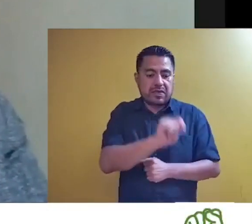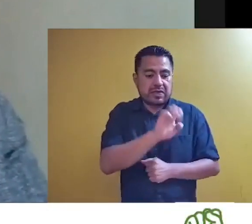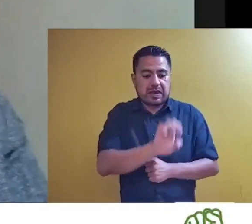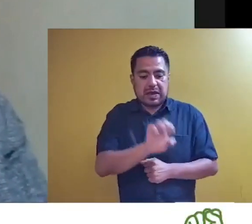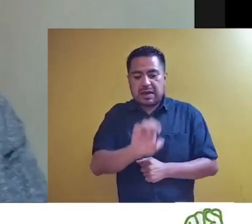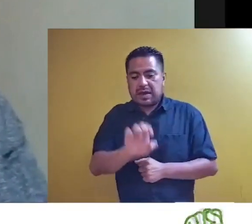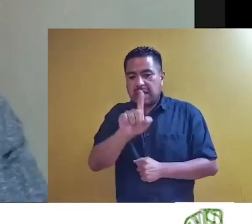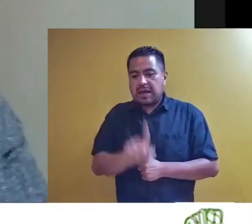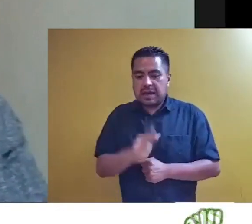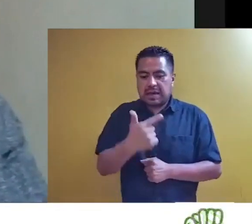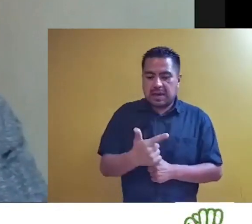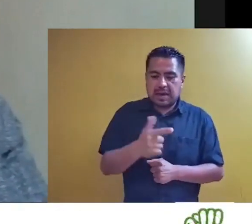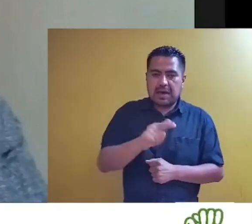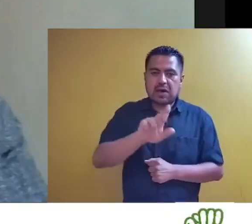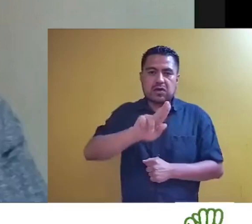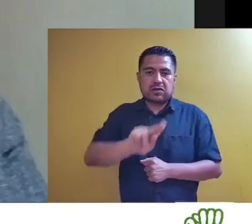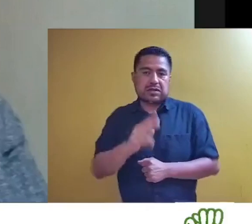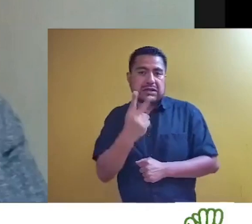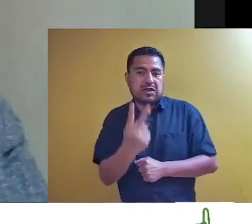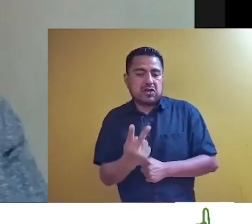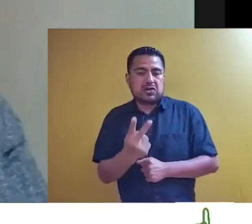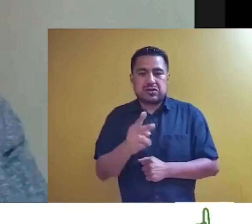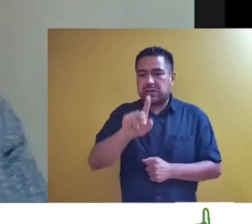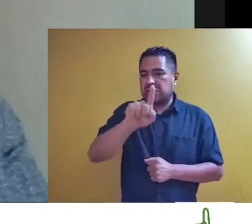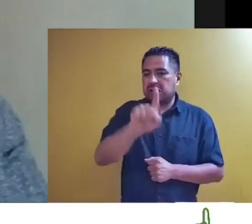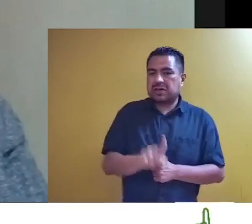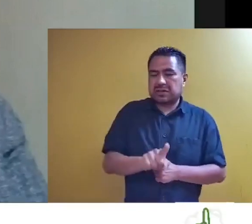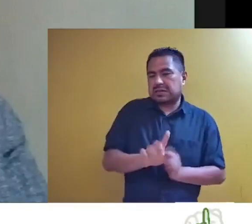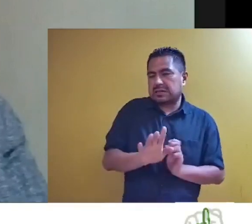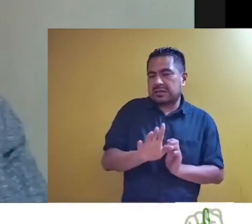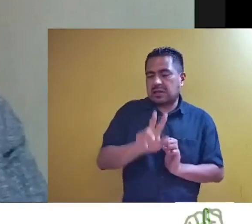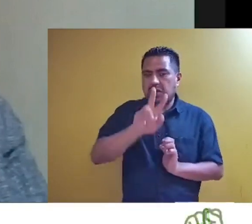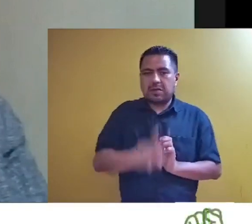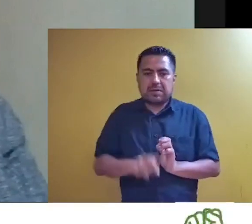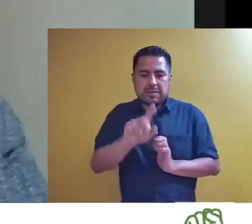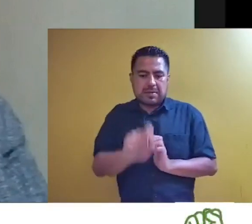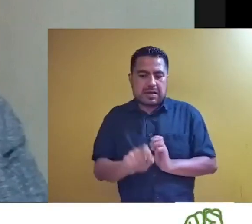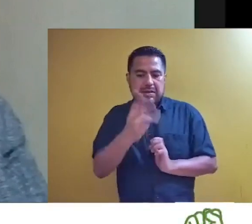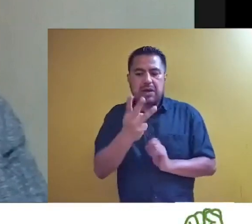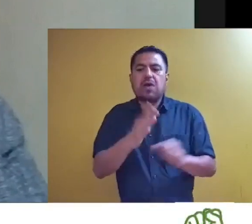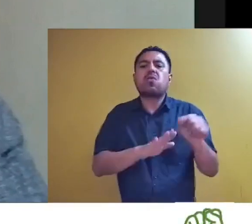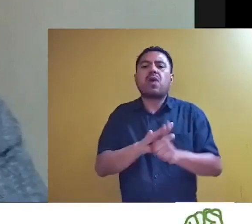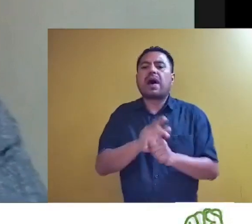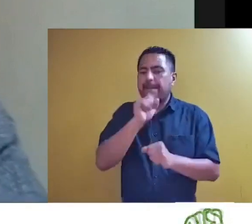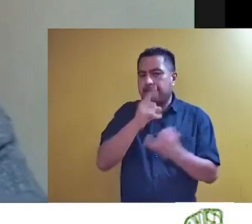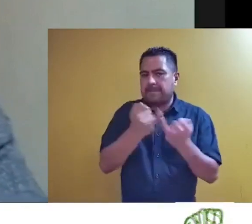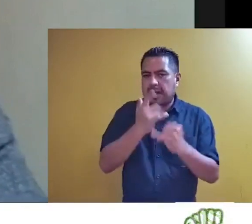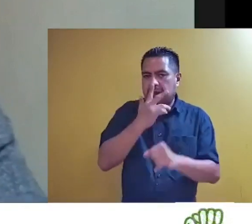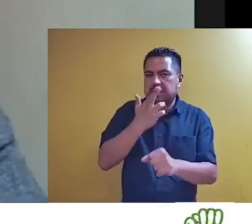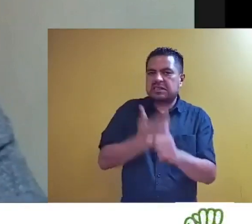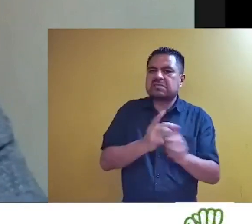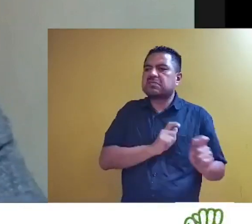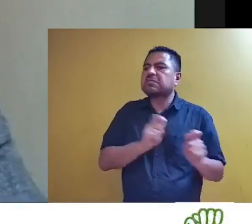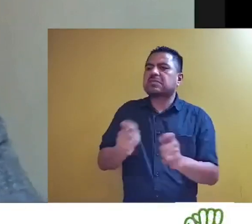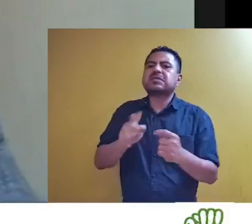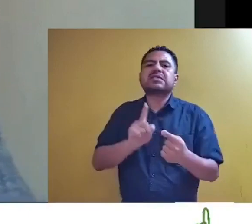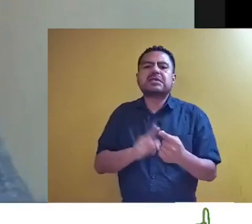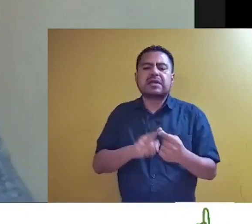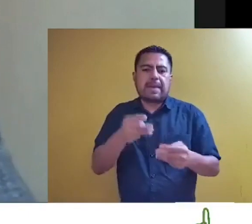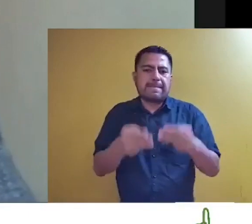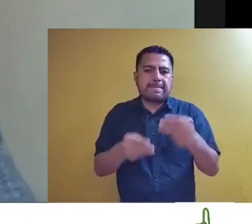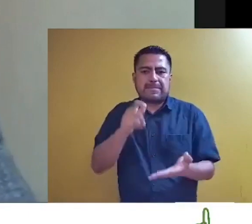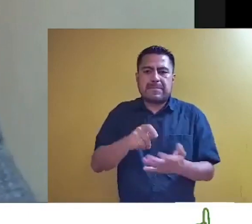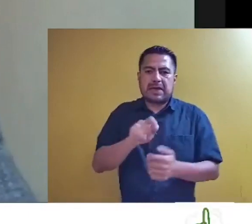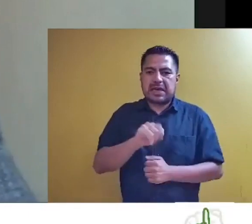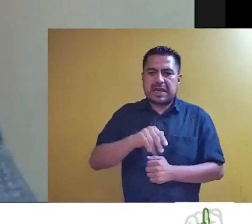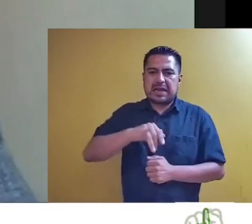TEE, diagonal GEC, diagonal 82, diagonal 2023, el cual también fue turnado a la ponencia a cargo del magistrado